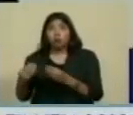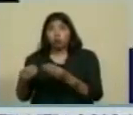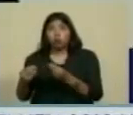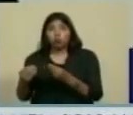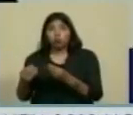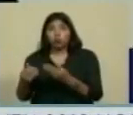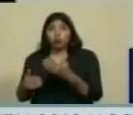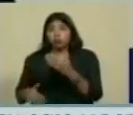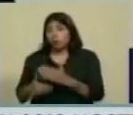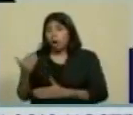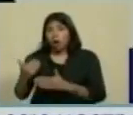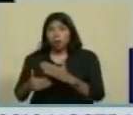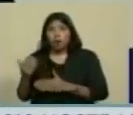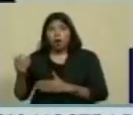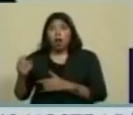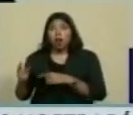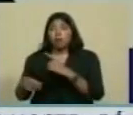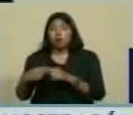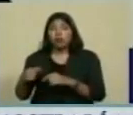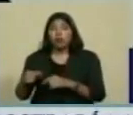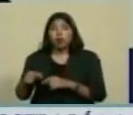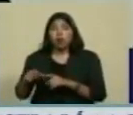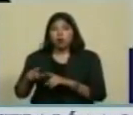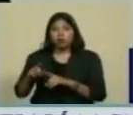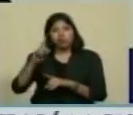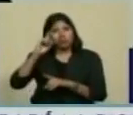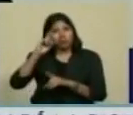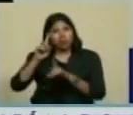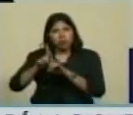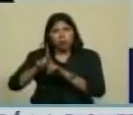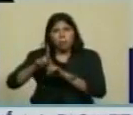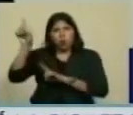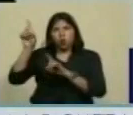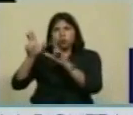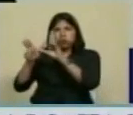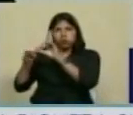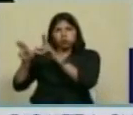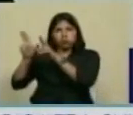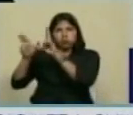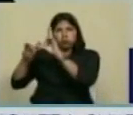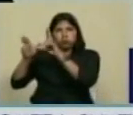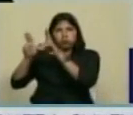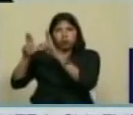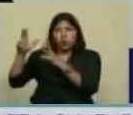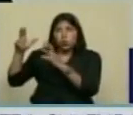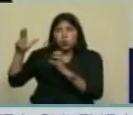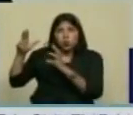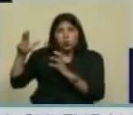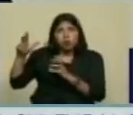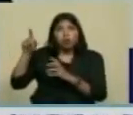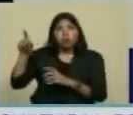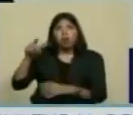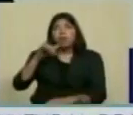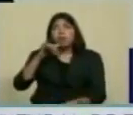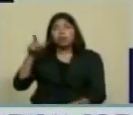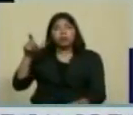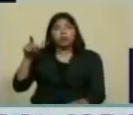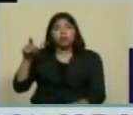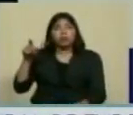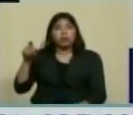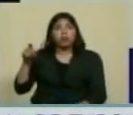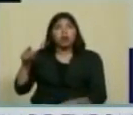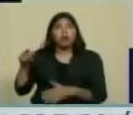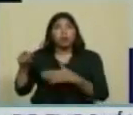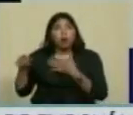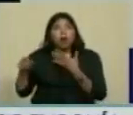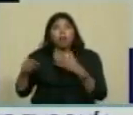que el próximo satélite, como lo ha anunciado el presidente, podrá ese satélite trabajar con antenas